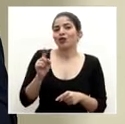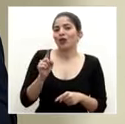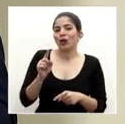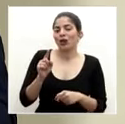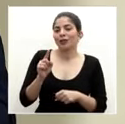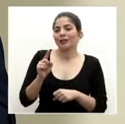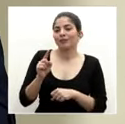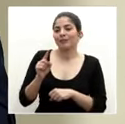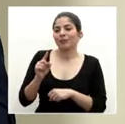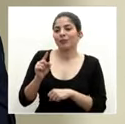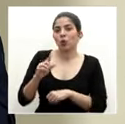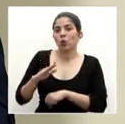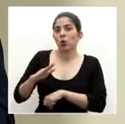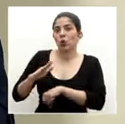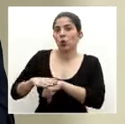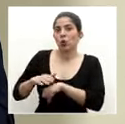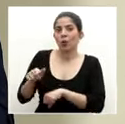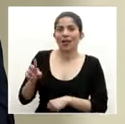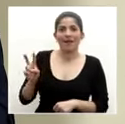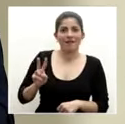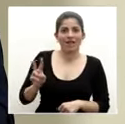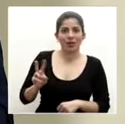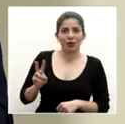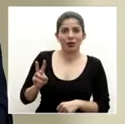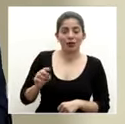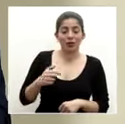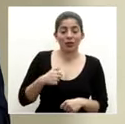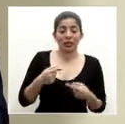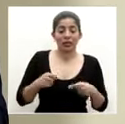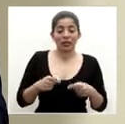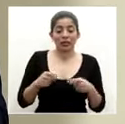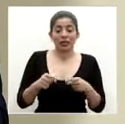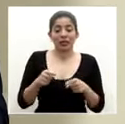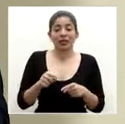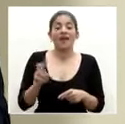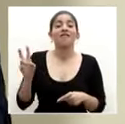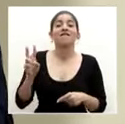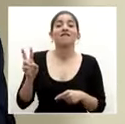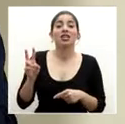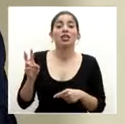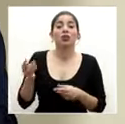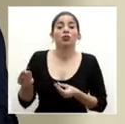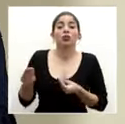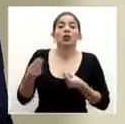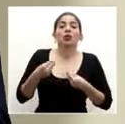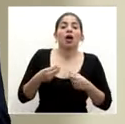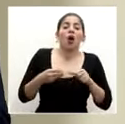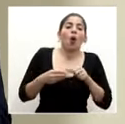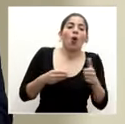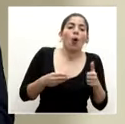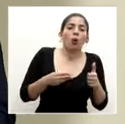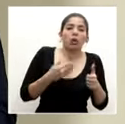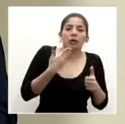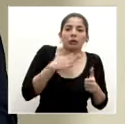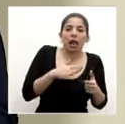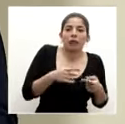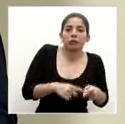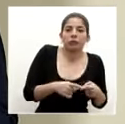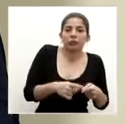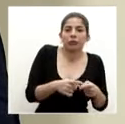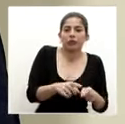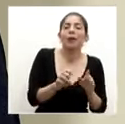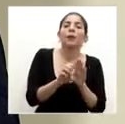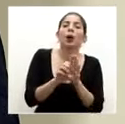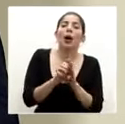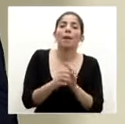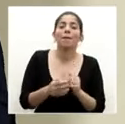consecuencia directa del virus, sino ya el virus desencadenó una serie de secuelas. Por